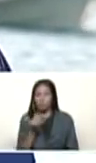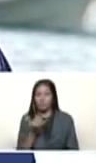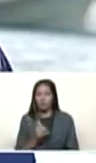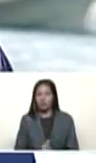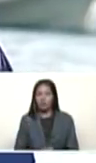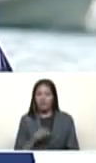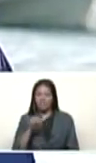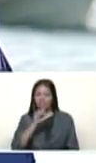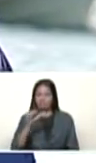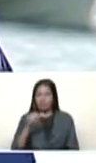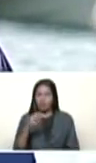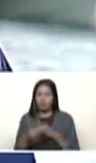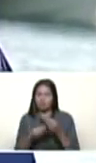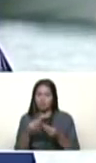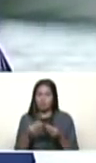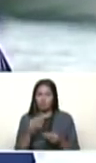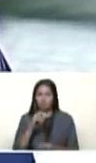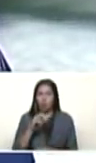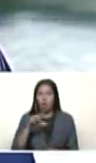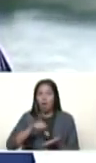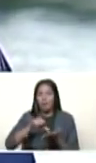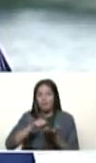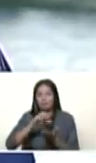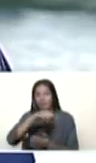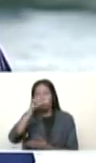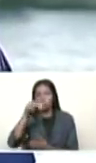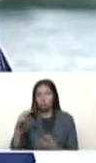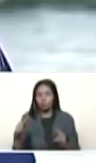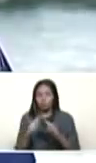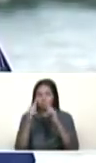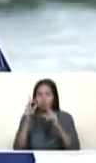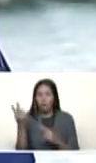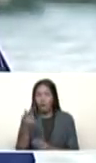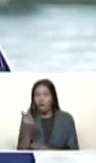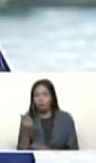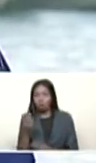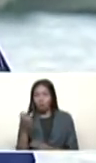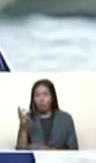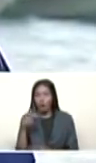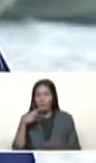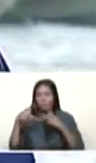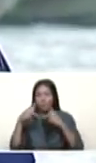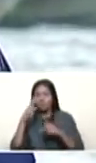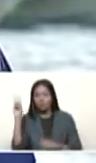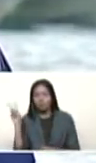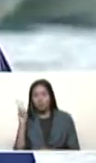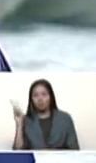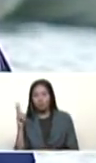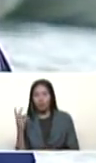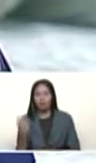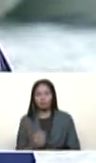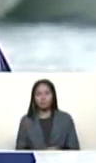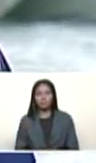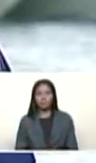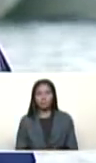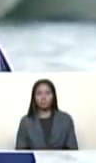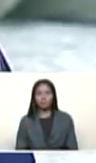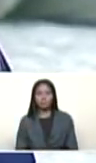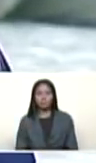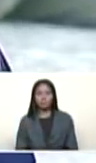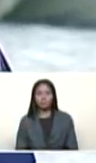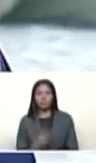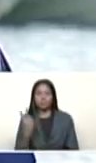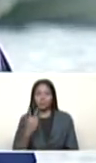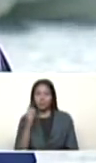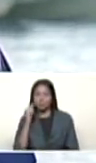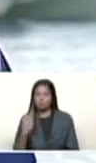esta semana se ha producido en Oslo un encuentro entre representantes de los principales actores políticos de Venezuela. Las partes